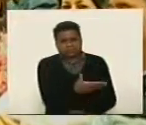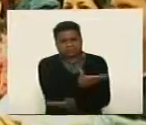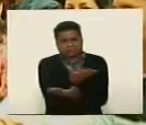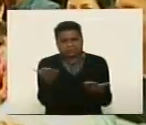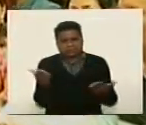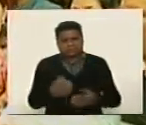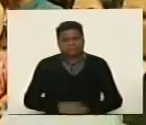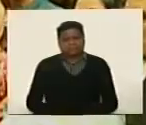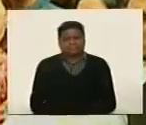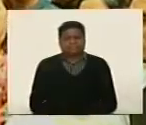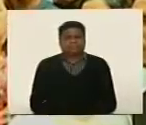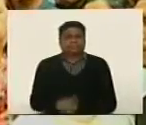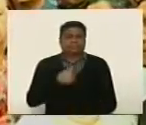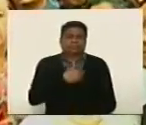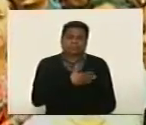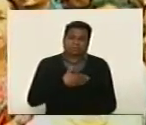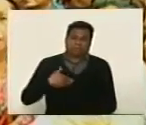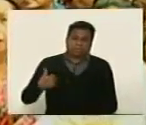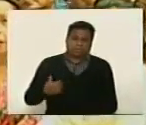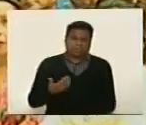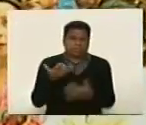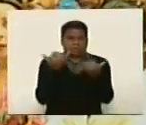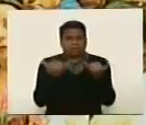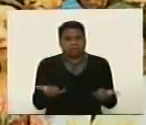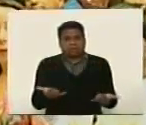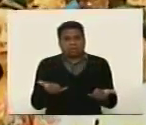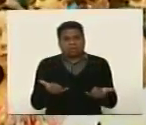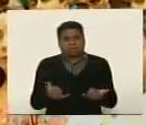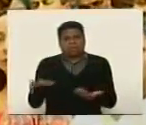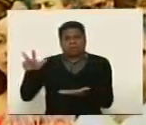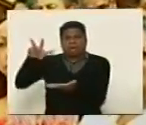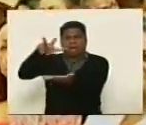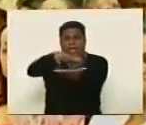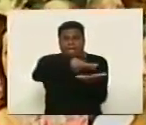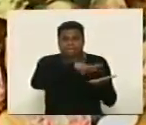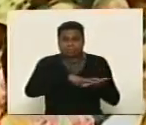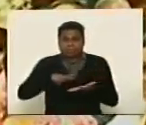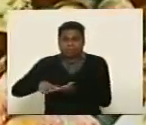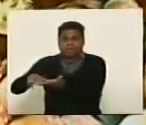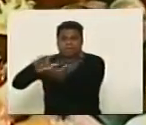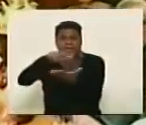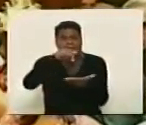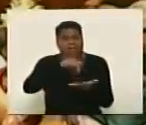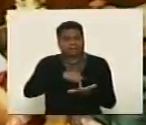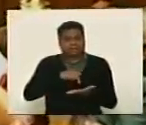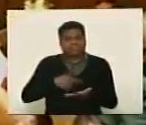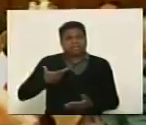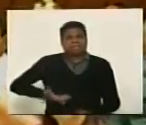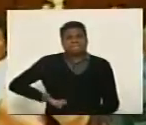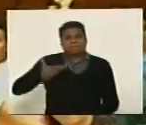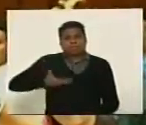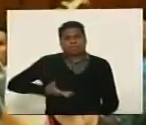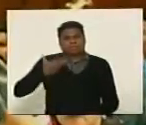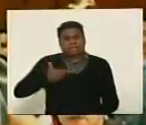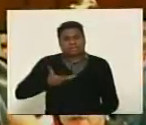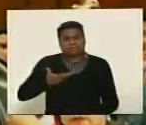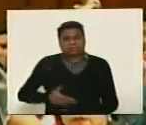Yo quiero, hoy vamos a aprobar un acuerdo importante de la Asamblea Nacional, de esta Asamblea Nacional